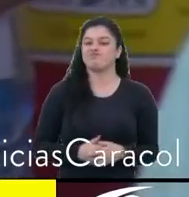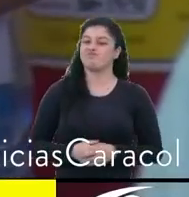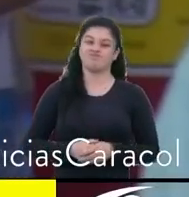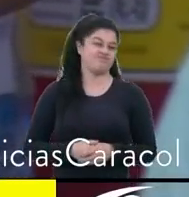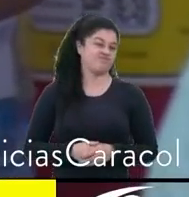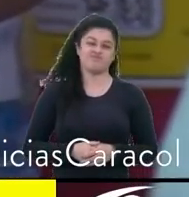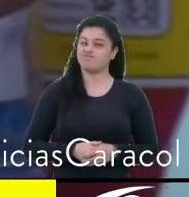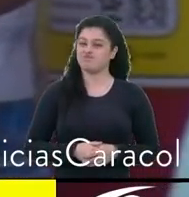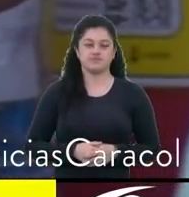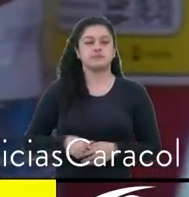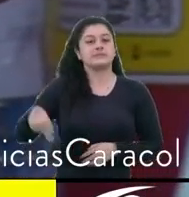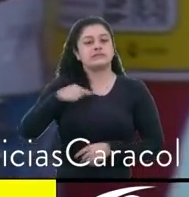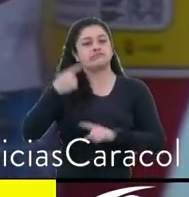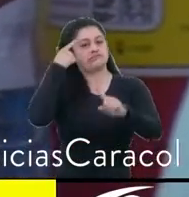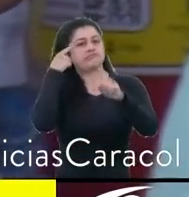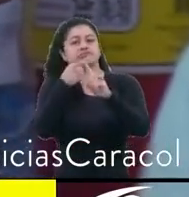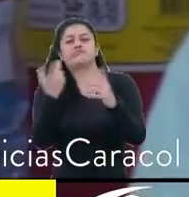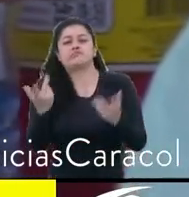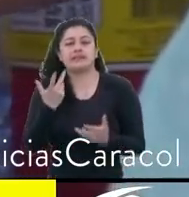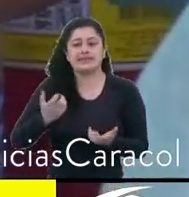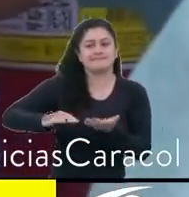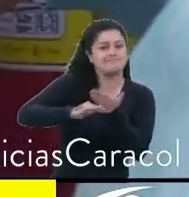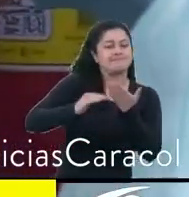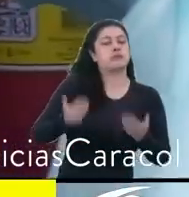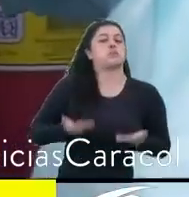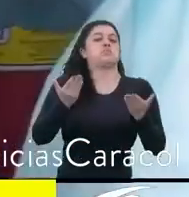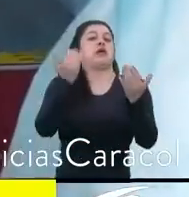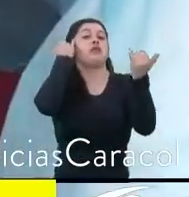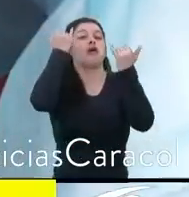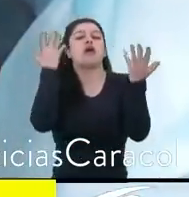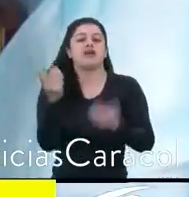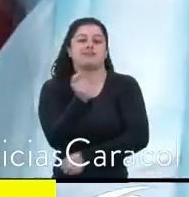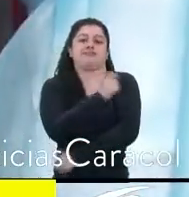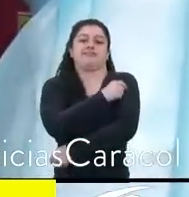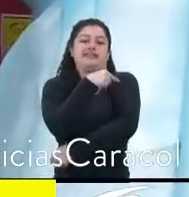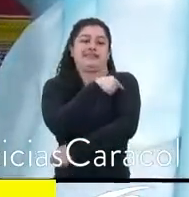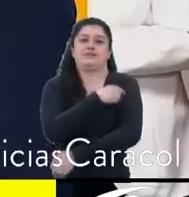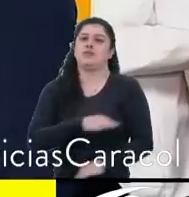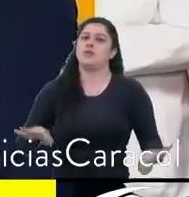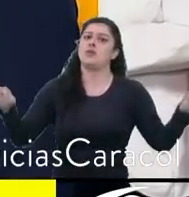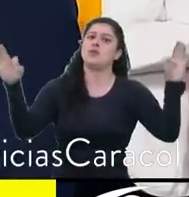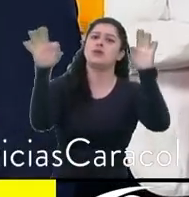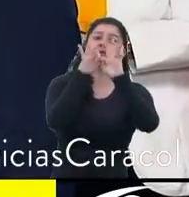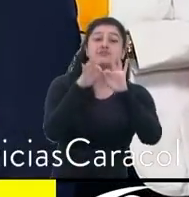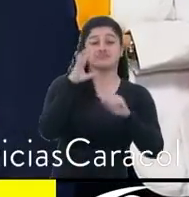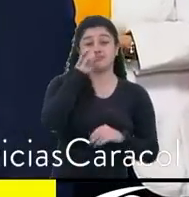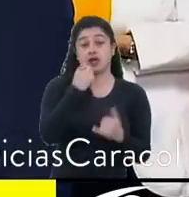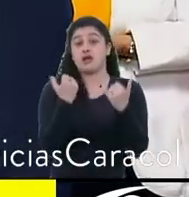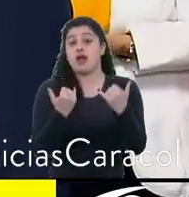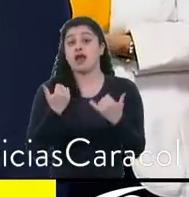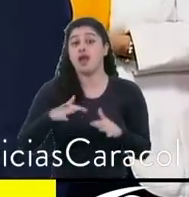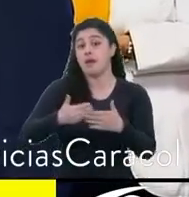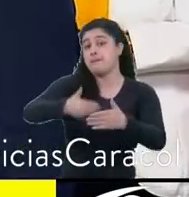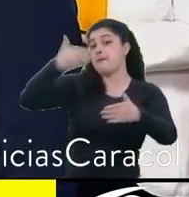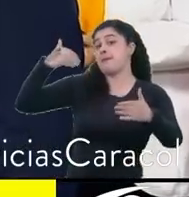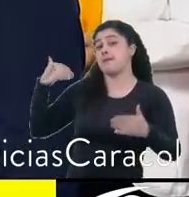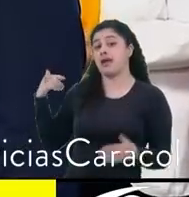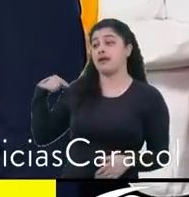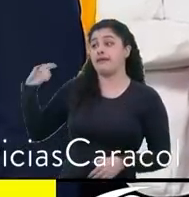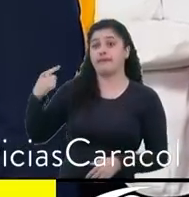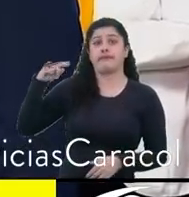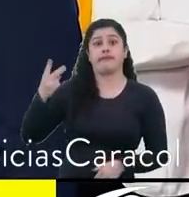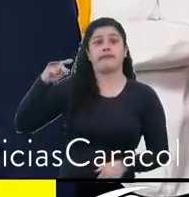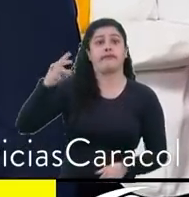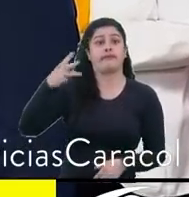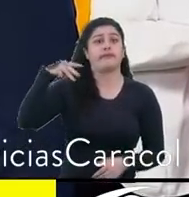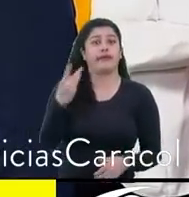es la vacunación masiva. Definitivamente las variantes van a seguir entrando, van a seguir circulando y lo que debemos hacer